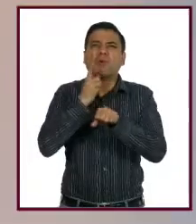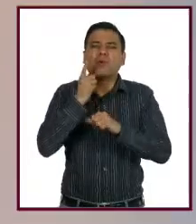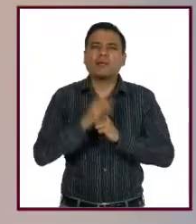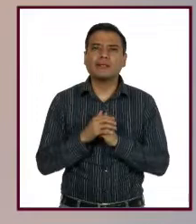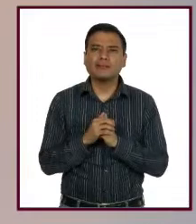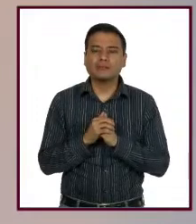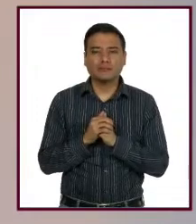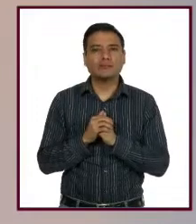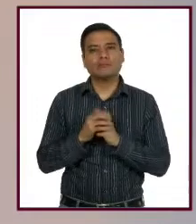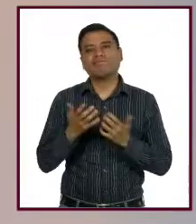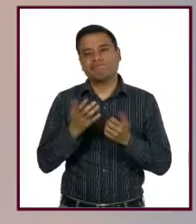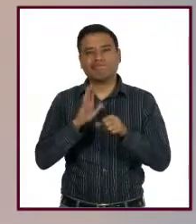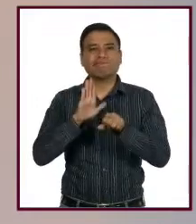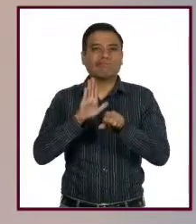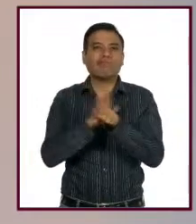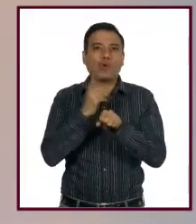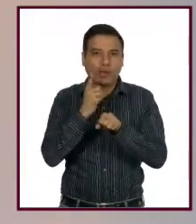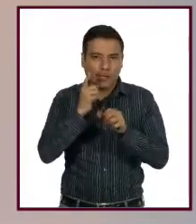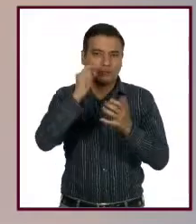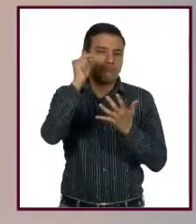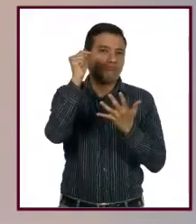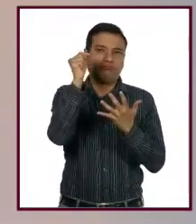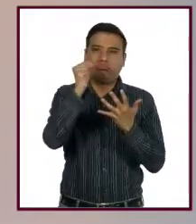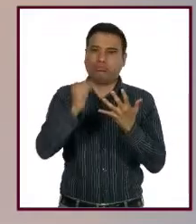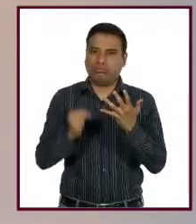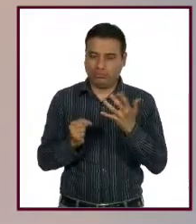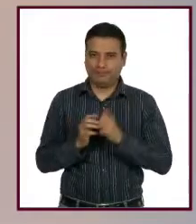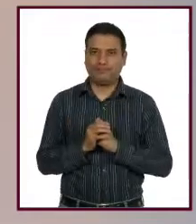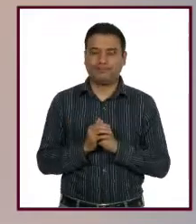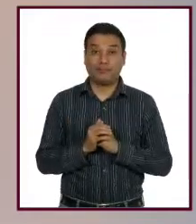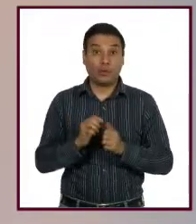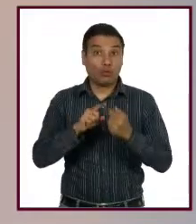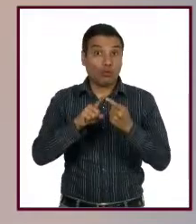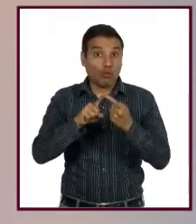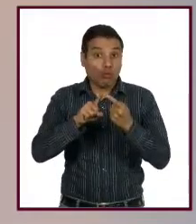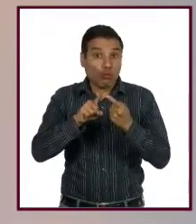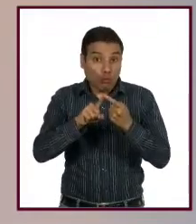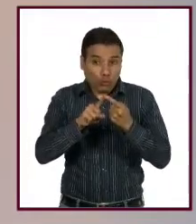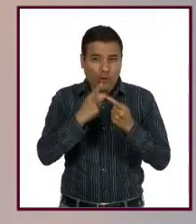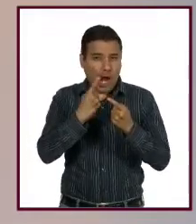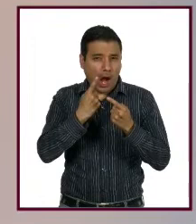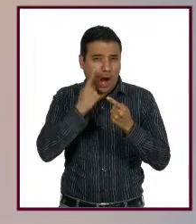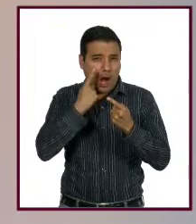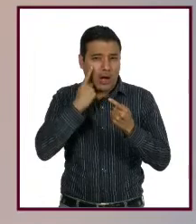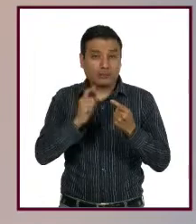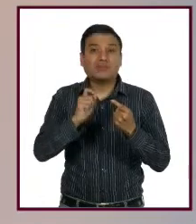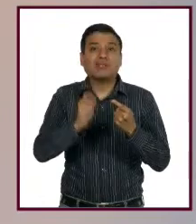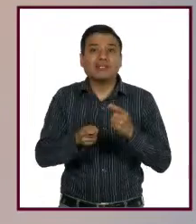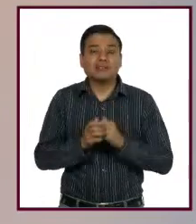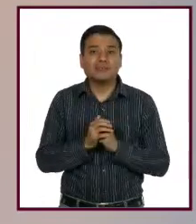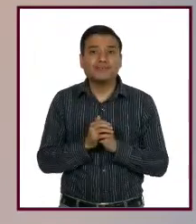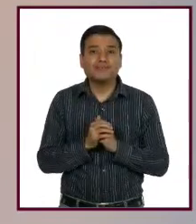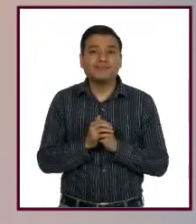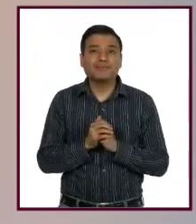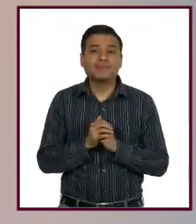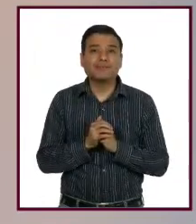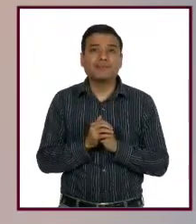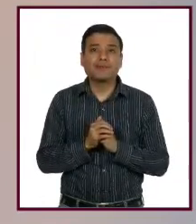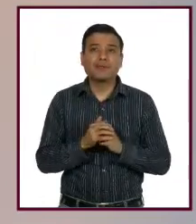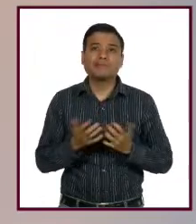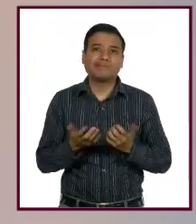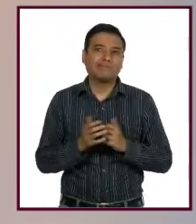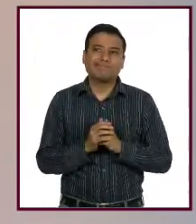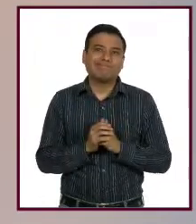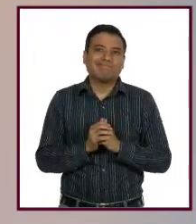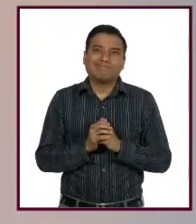Existen varios factores. Uno de los mayores factores es la parte de la